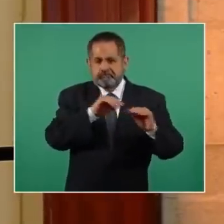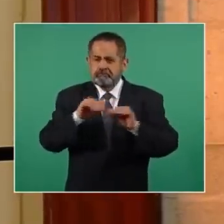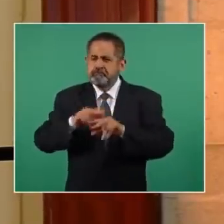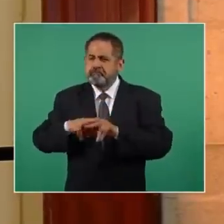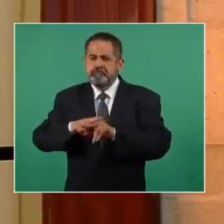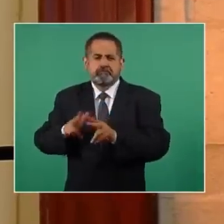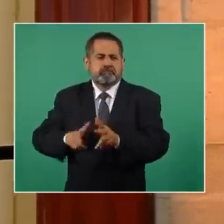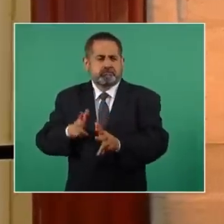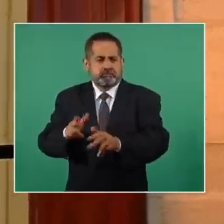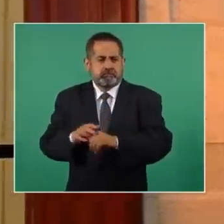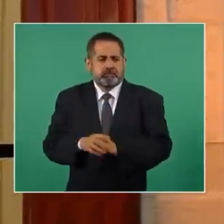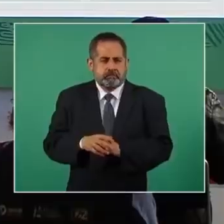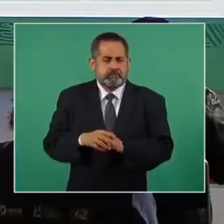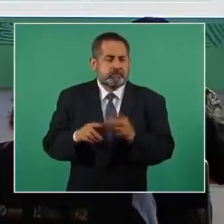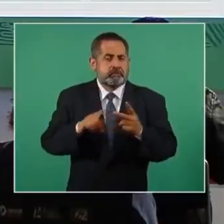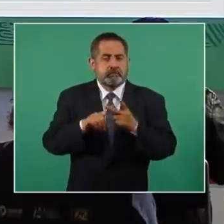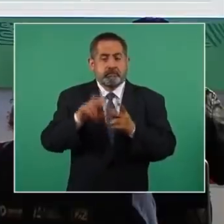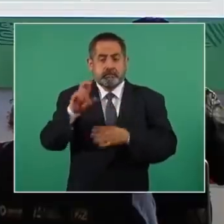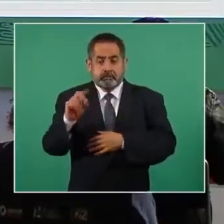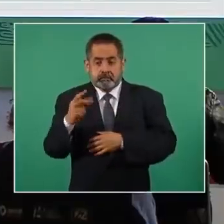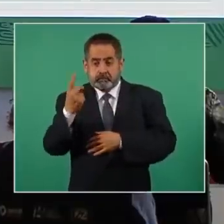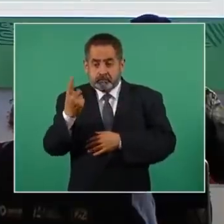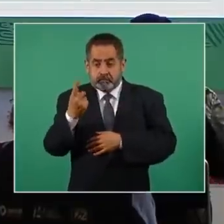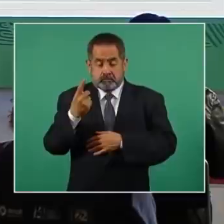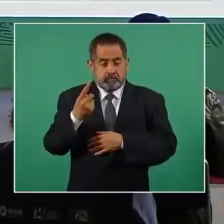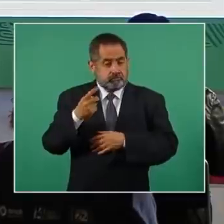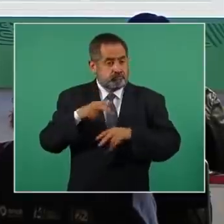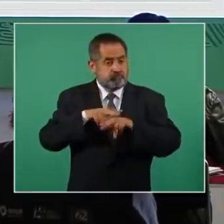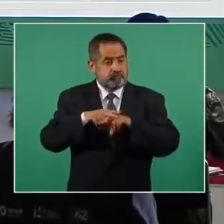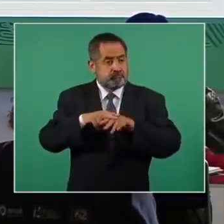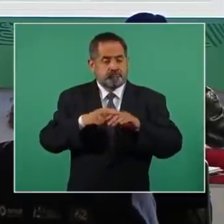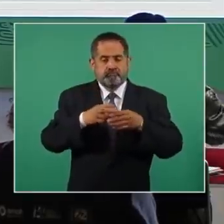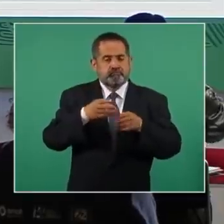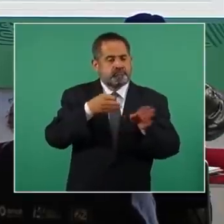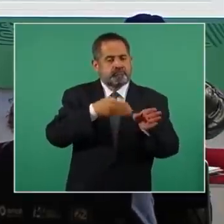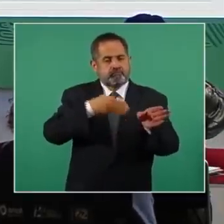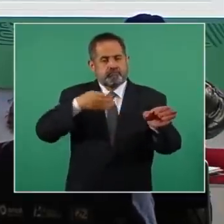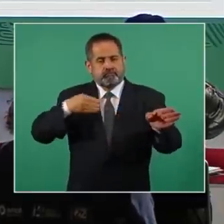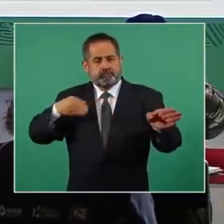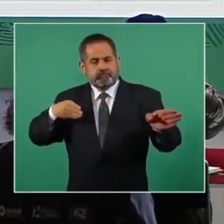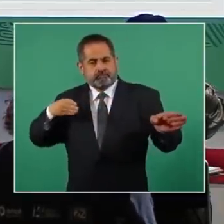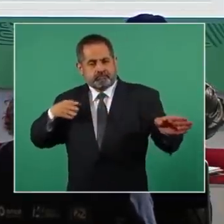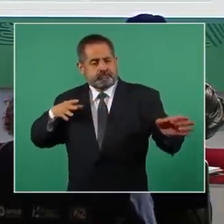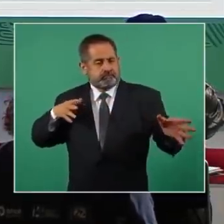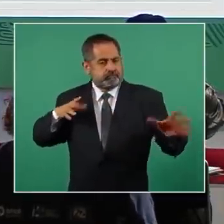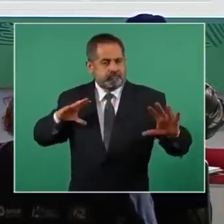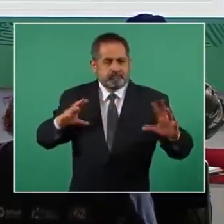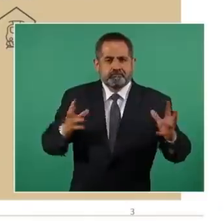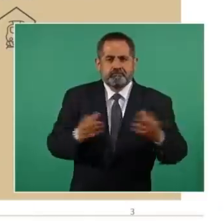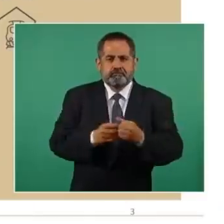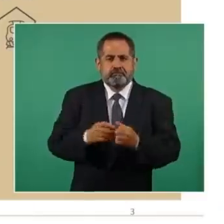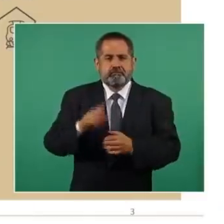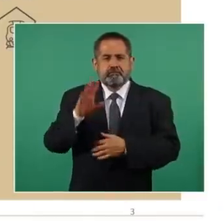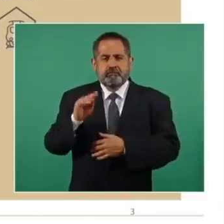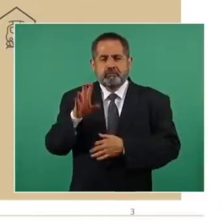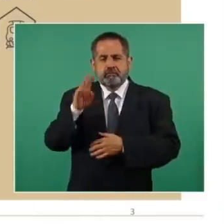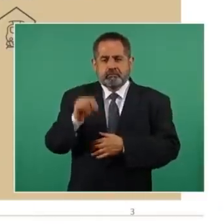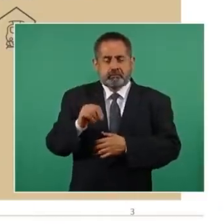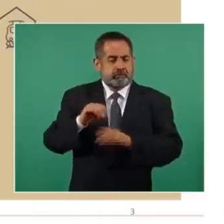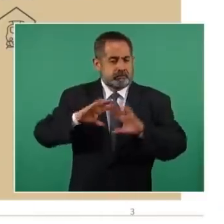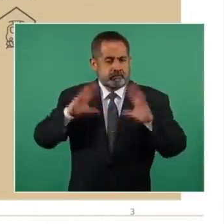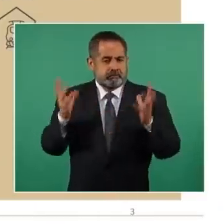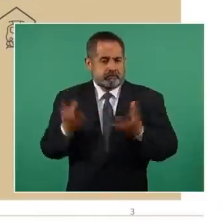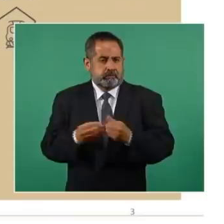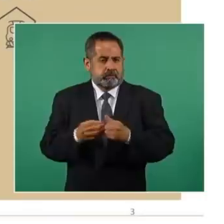Se hizo servicio regular de 31 trenes. El pedido inicial son 42, de un total de 99. O sea,